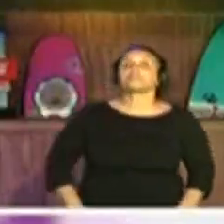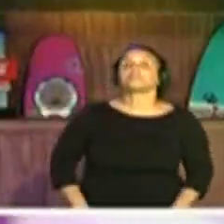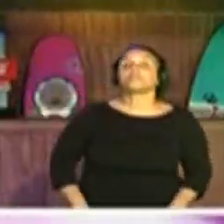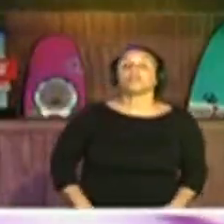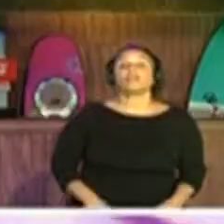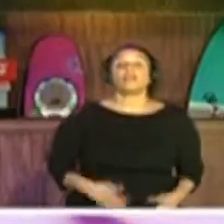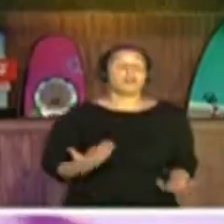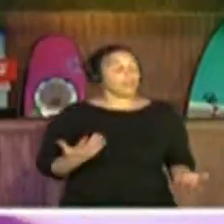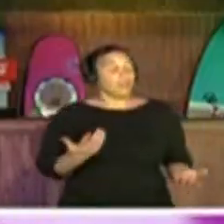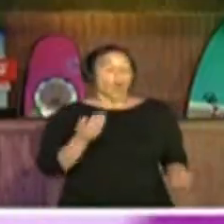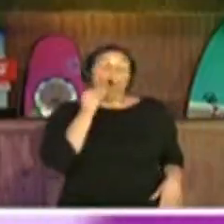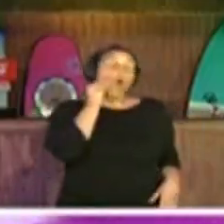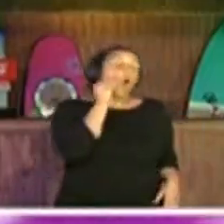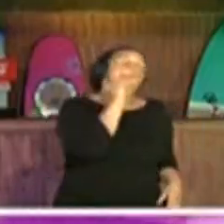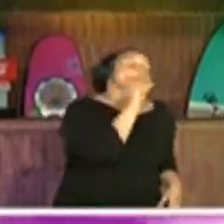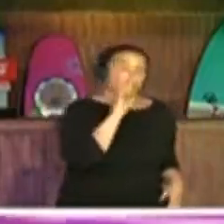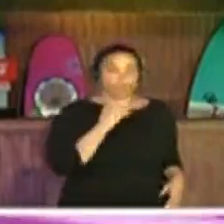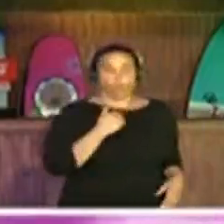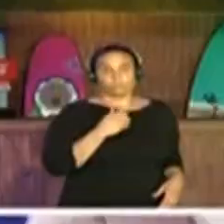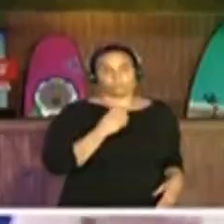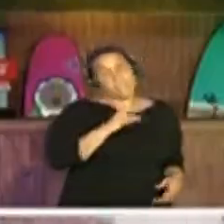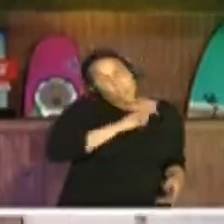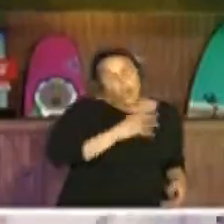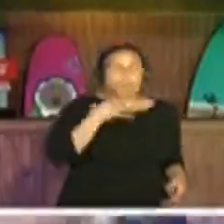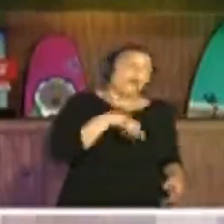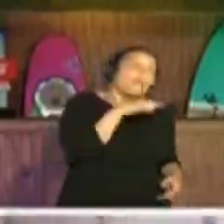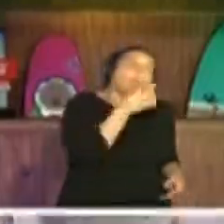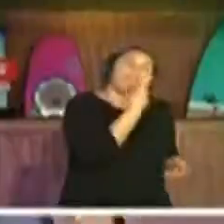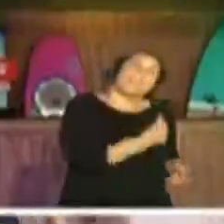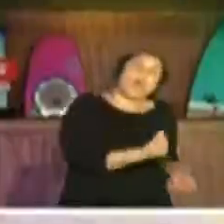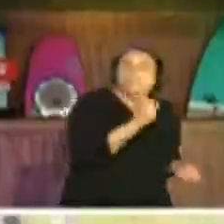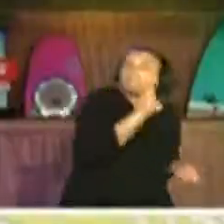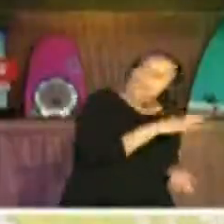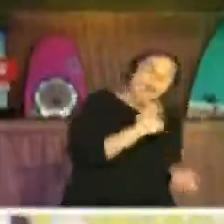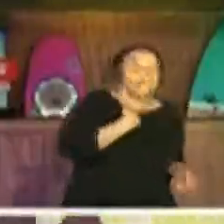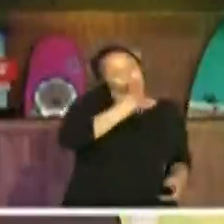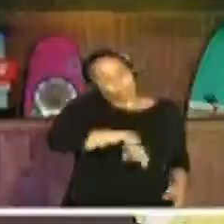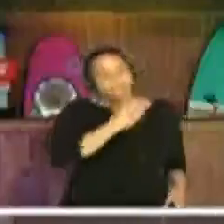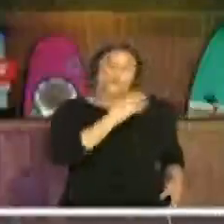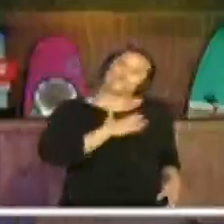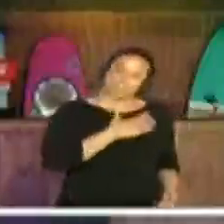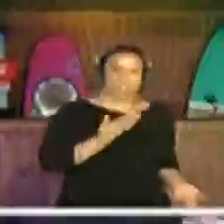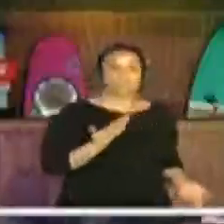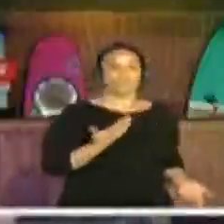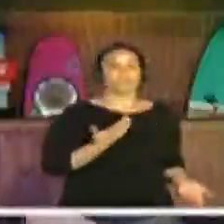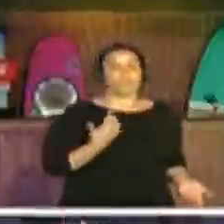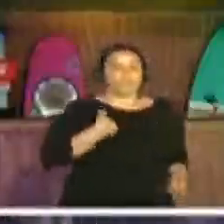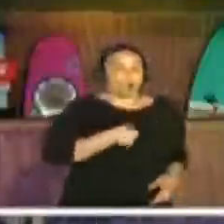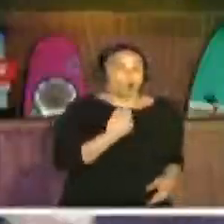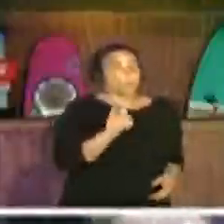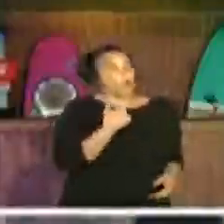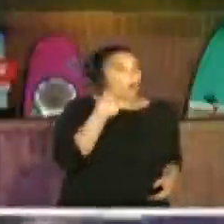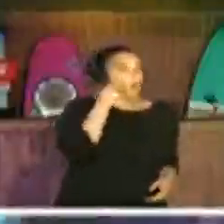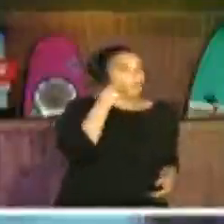De eso yo le doy a usted, señora, pues tendría usted un mal día y yo con un bonachón. Y tengo miedo de que usted